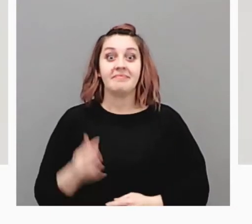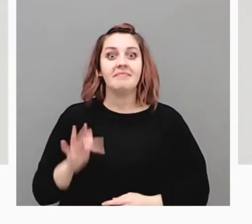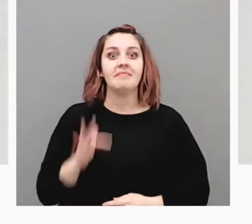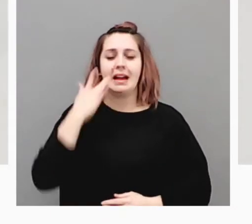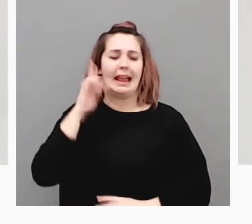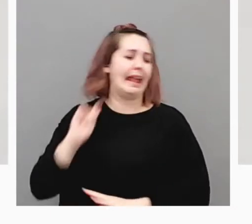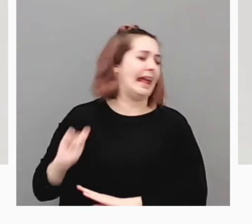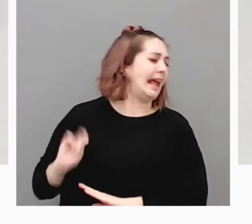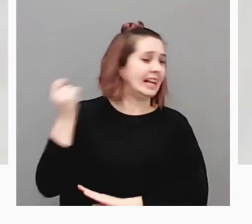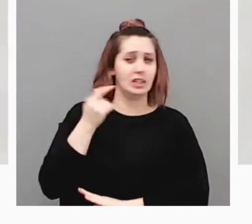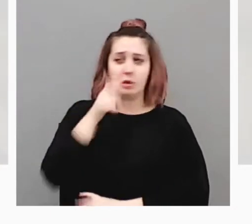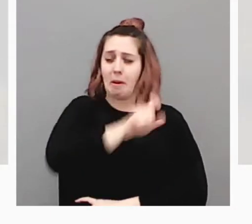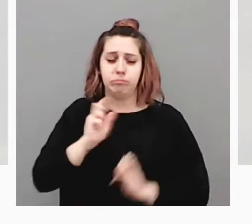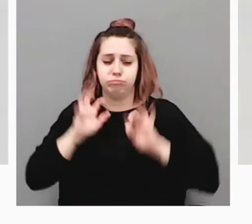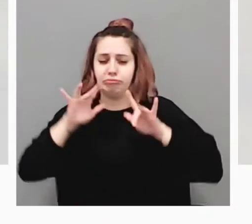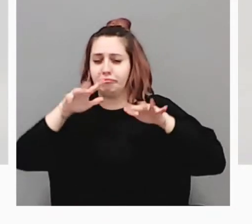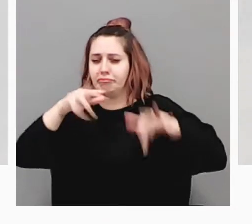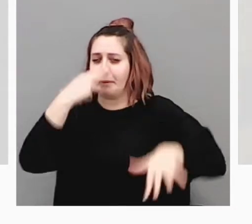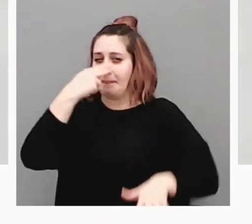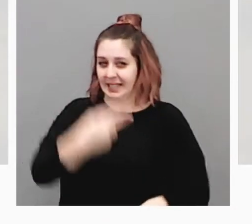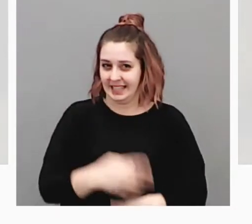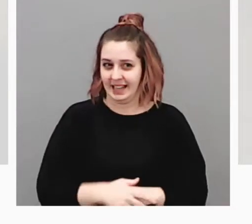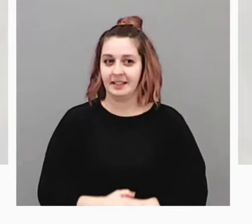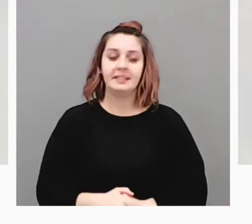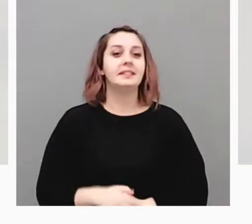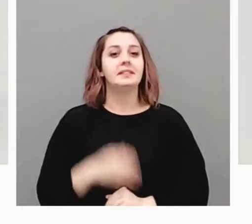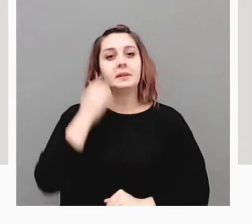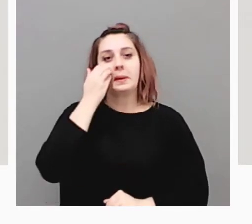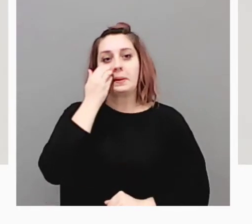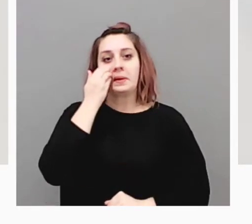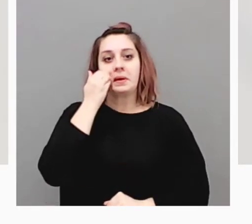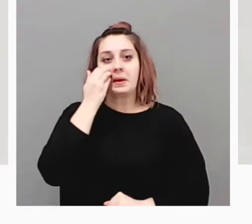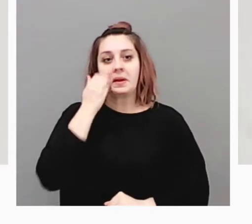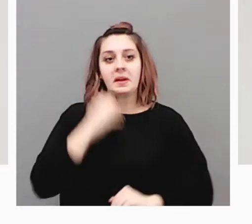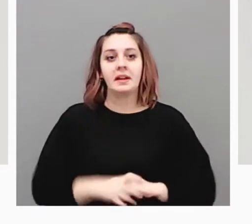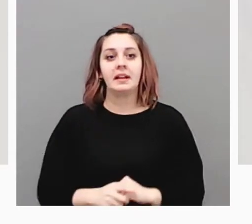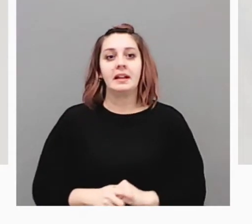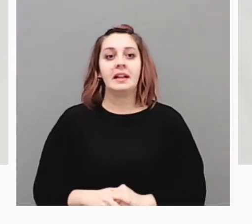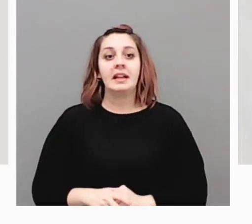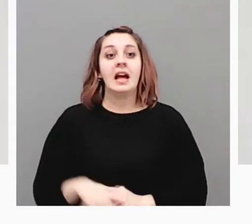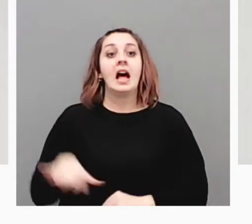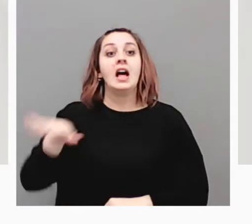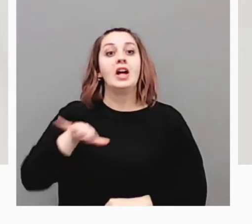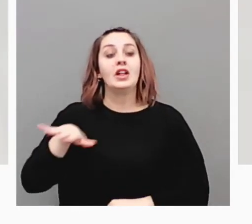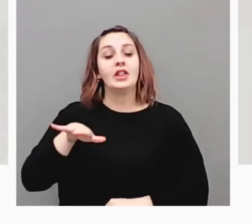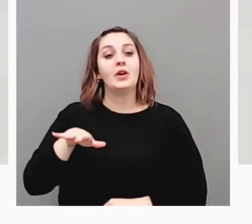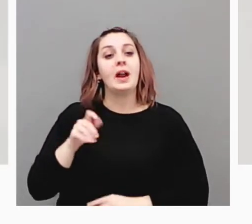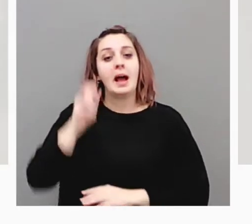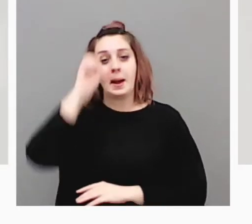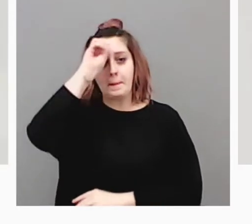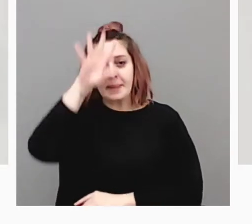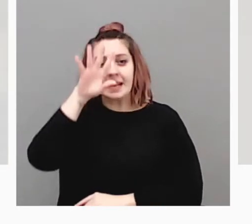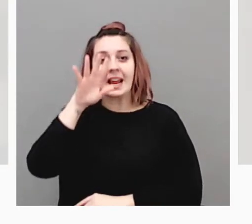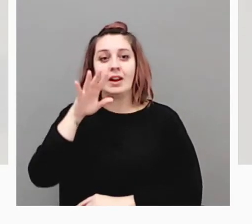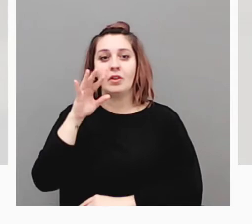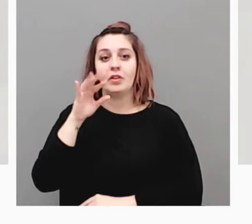del público. Del Parque Minero de Río Tinto, yo prácticamente casi que no voy a hacer comentarios para ahorrar tiempo, porque ya se ha